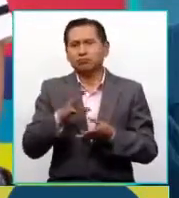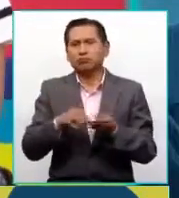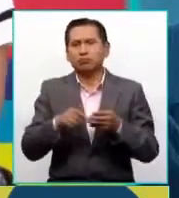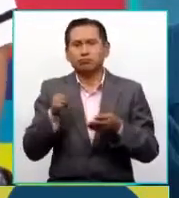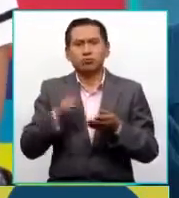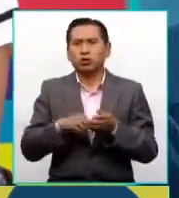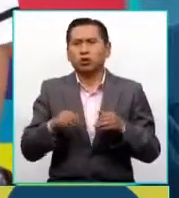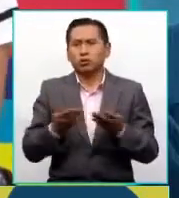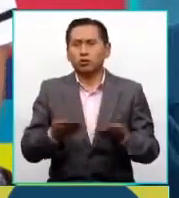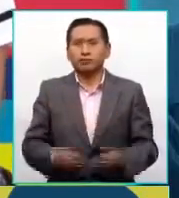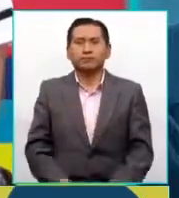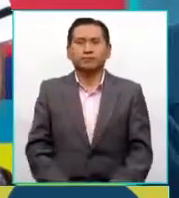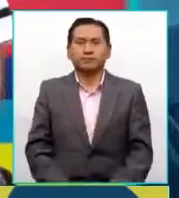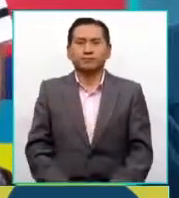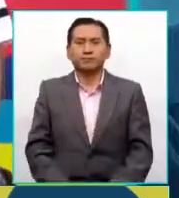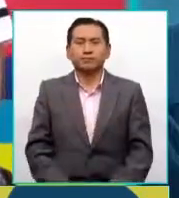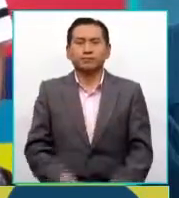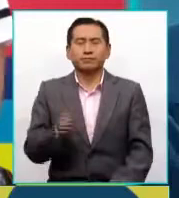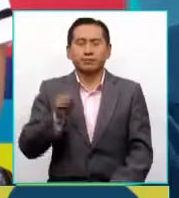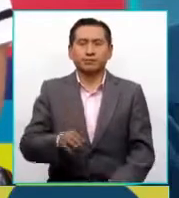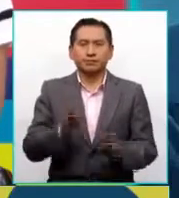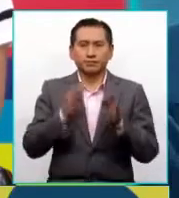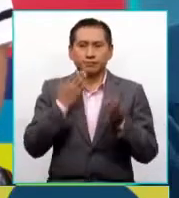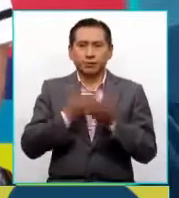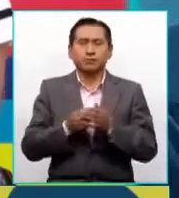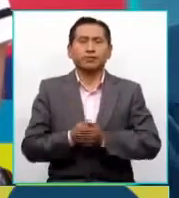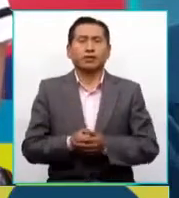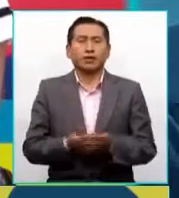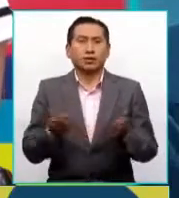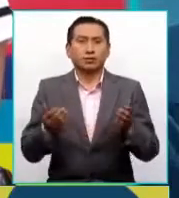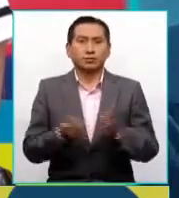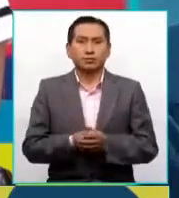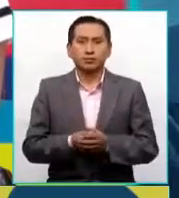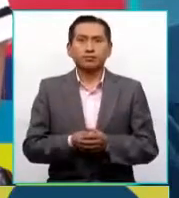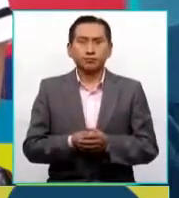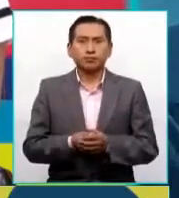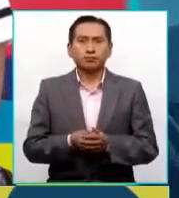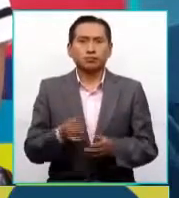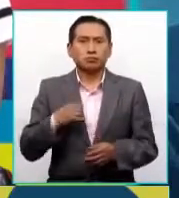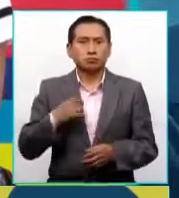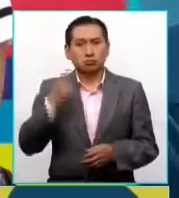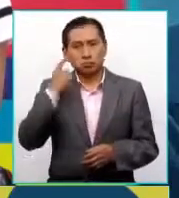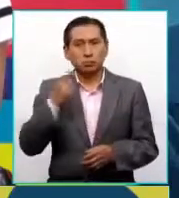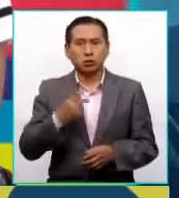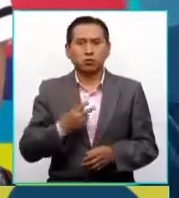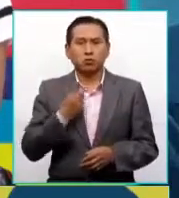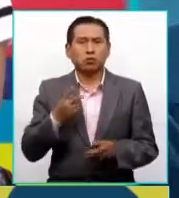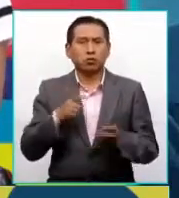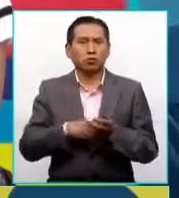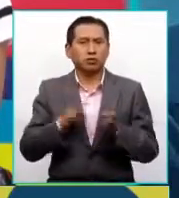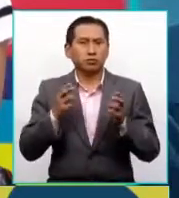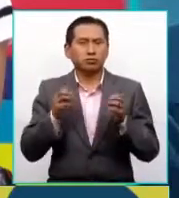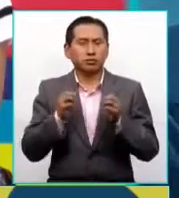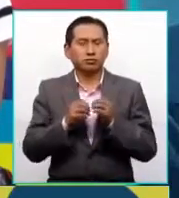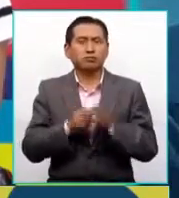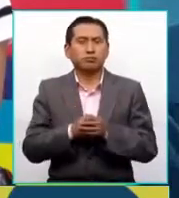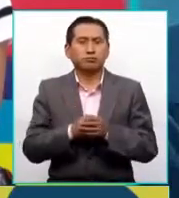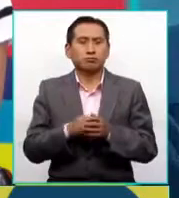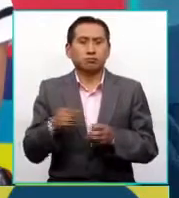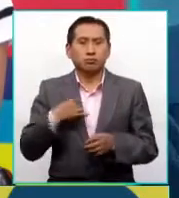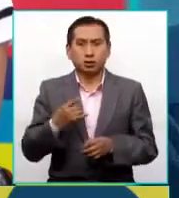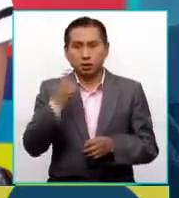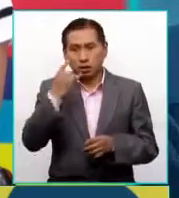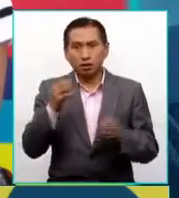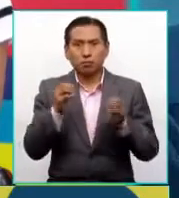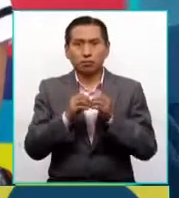este proceso. Sí, buenísimo. Bueno, yo creo a partir de la voz, ¿no? Lo que me atrae a